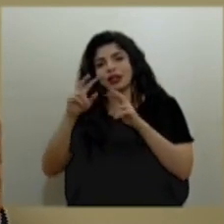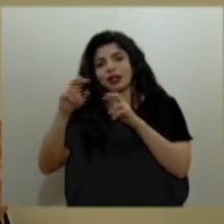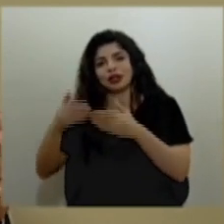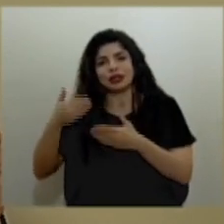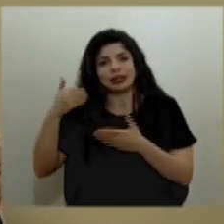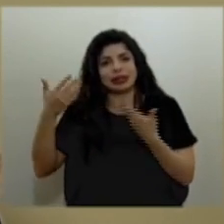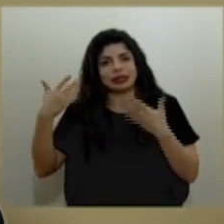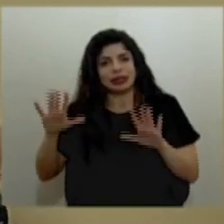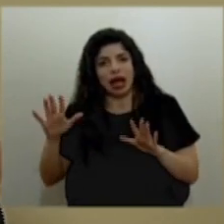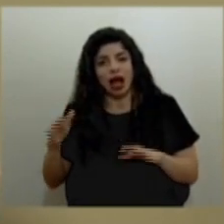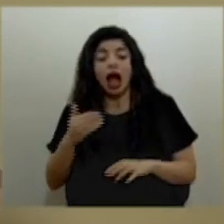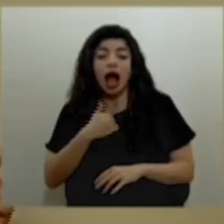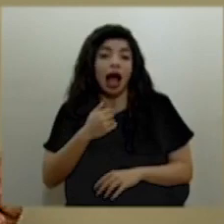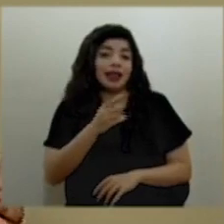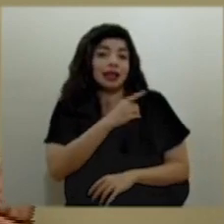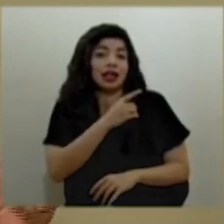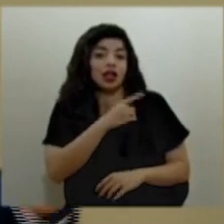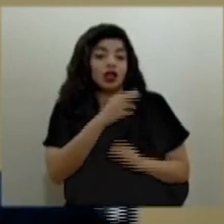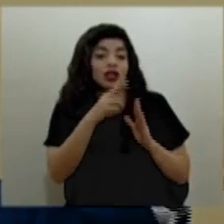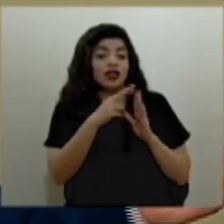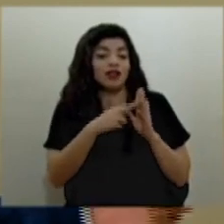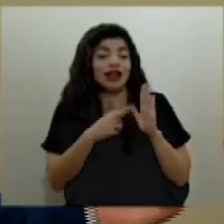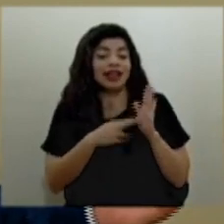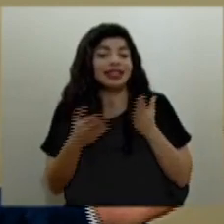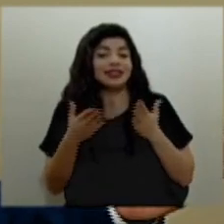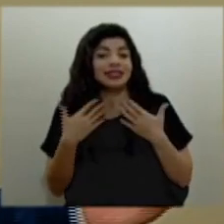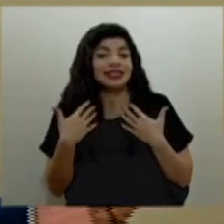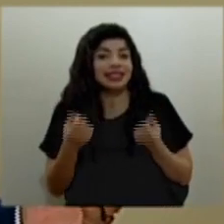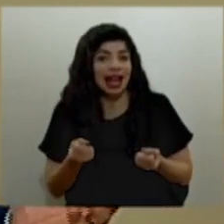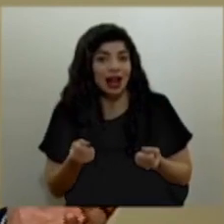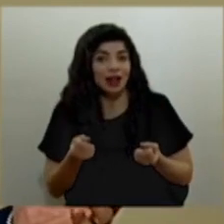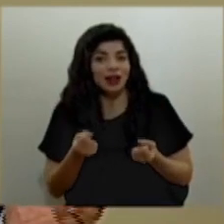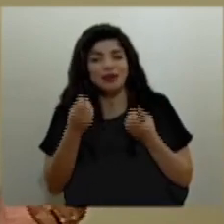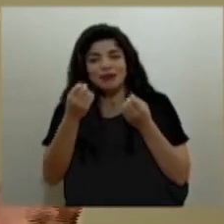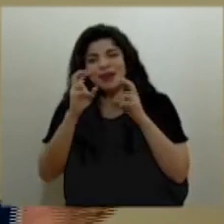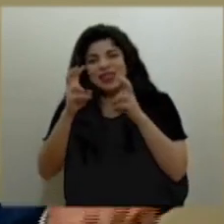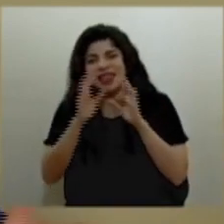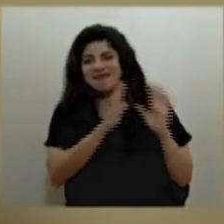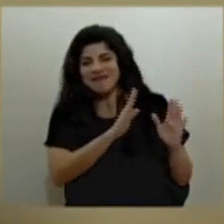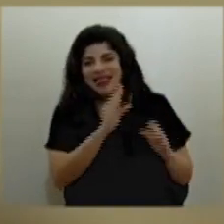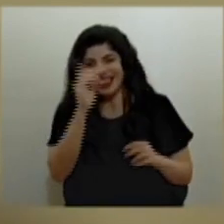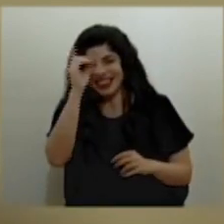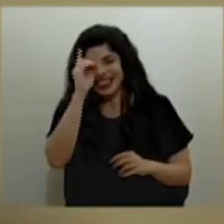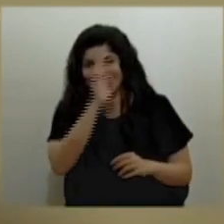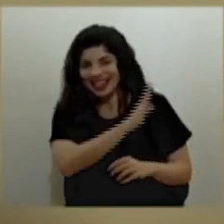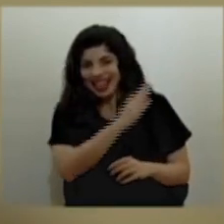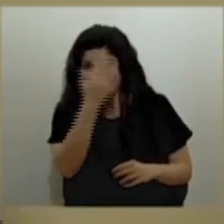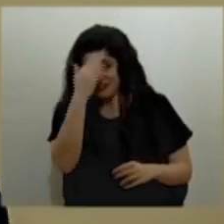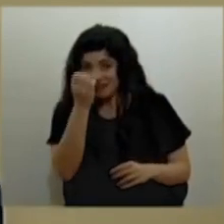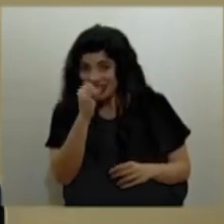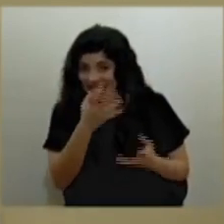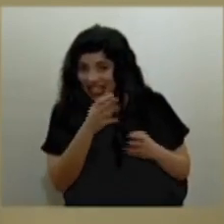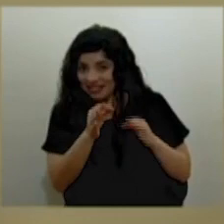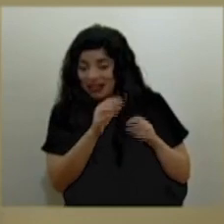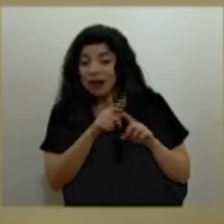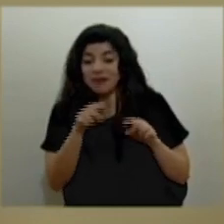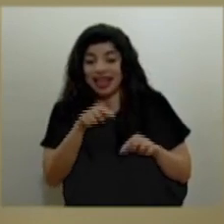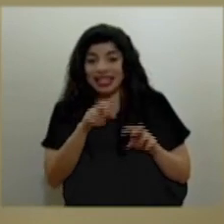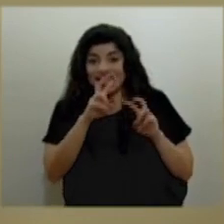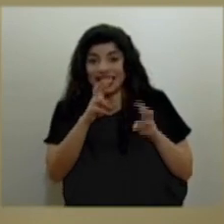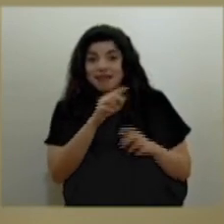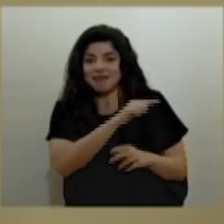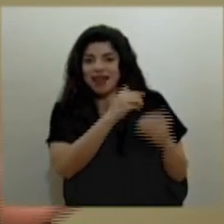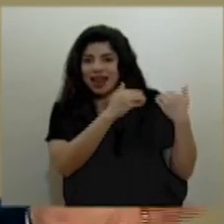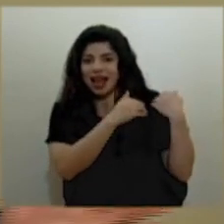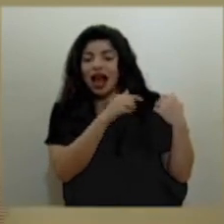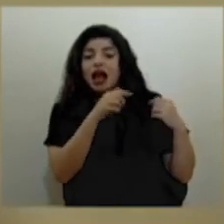Existe una dirección de regulación de los servicios de salud, es mucho materia del doctor Salas, no sé si él se va a referir, pero existe una